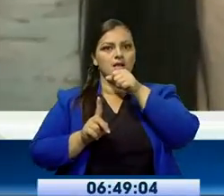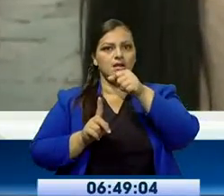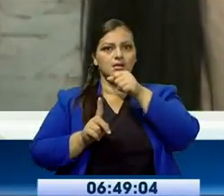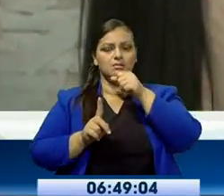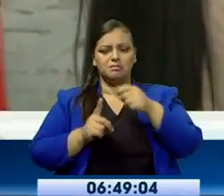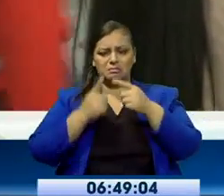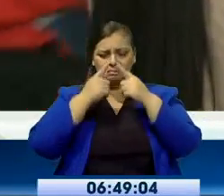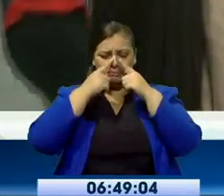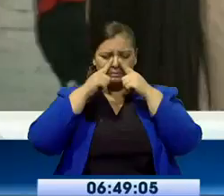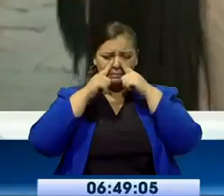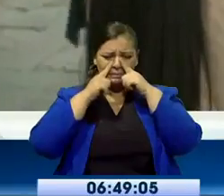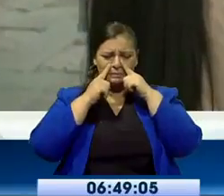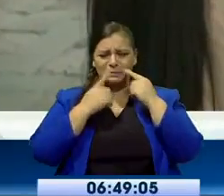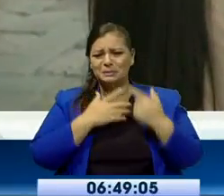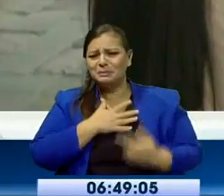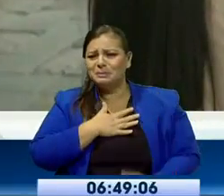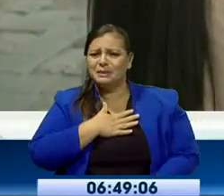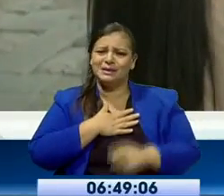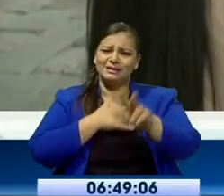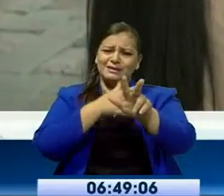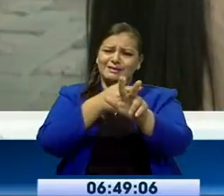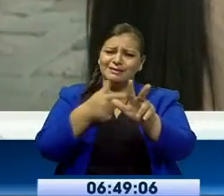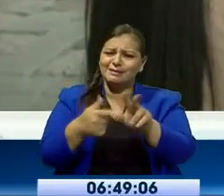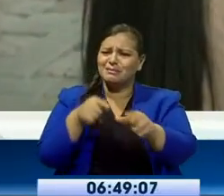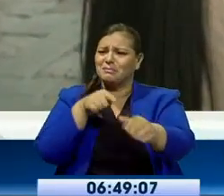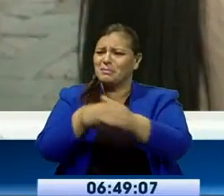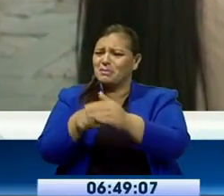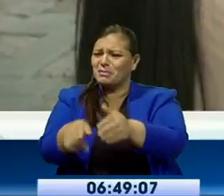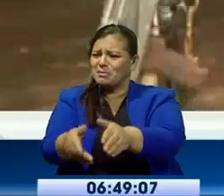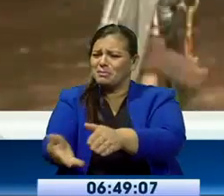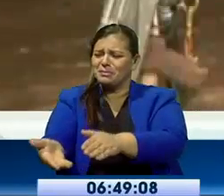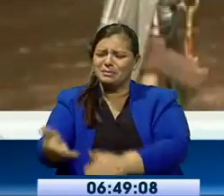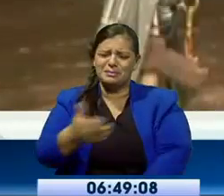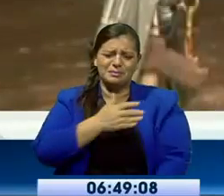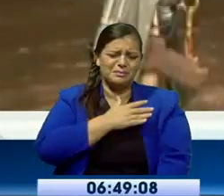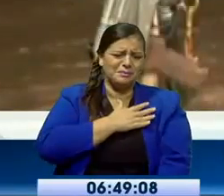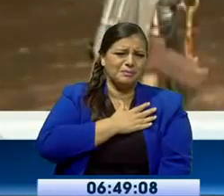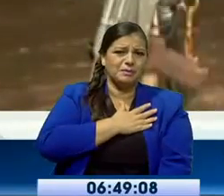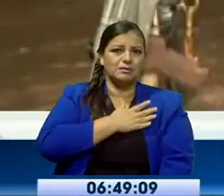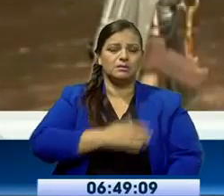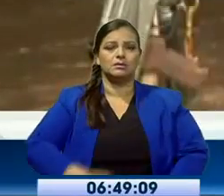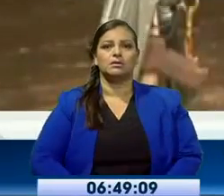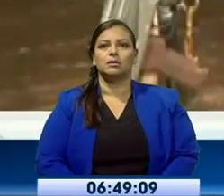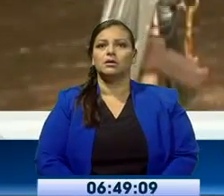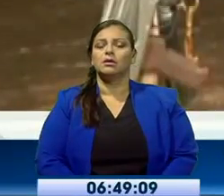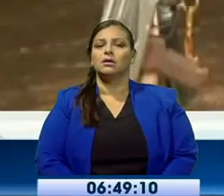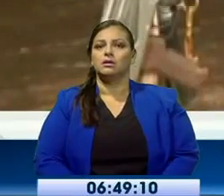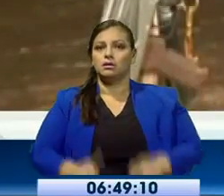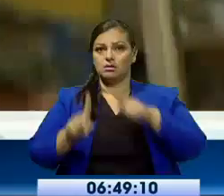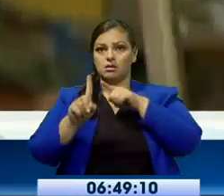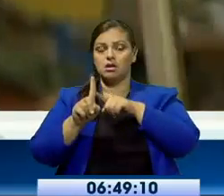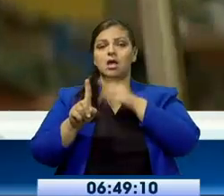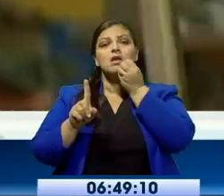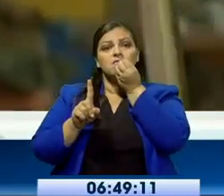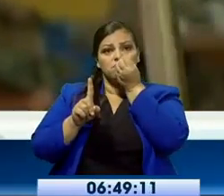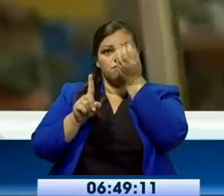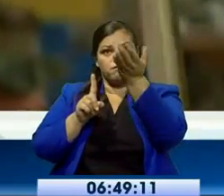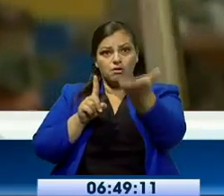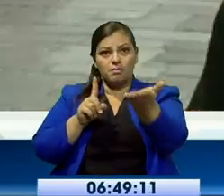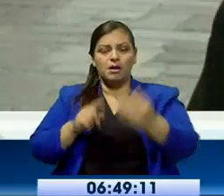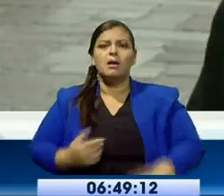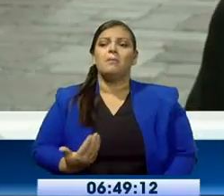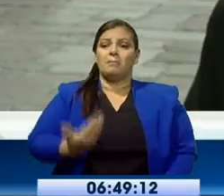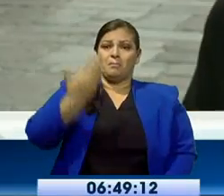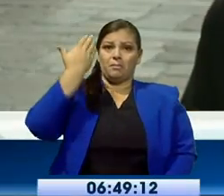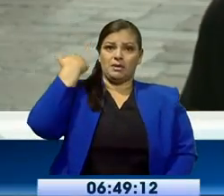Esta empatía nace por el hecho que él mismo fue secuestrado por la extinta guerrilla de las FARC. Estuvo cautivo durante 17 días en el año